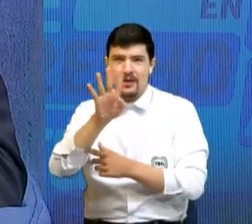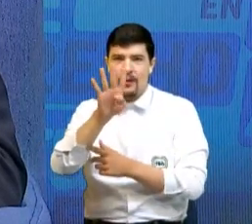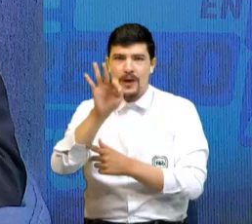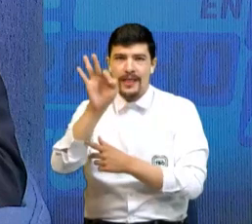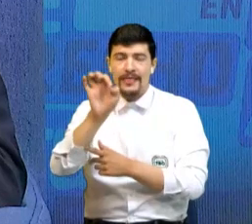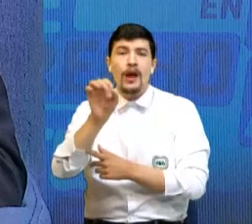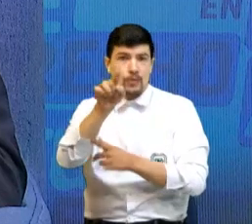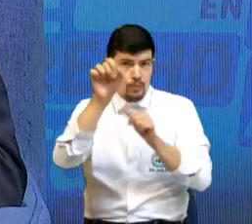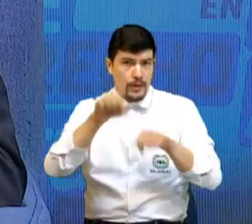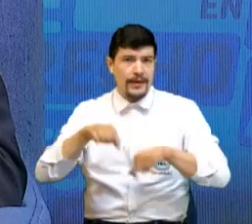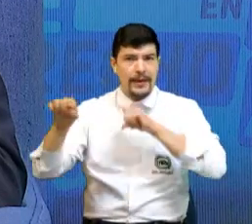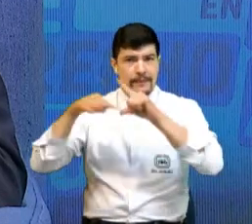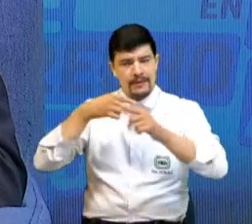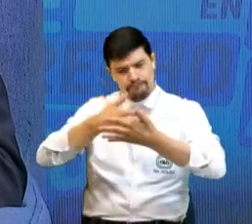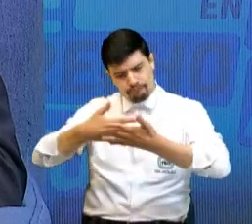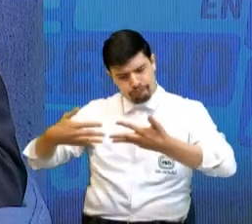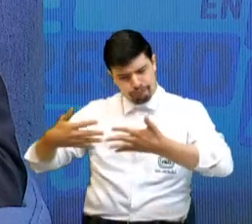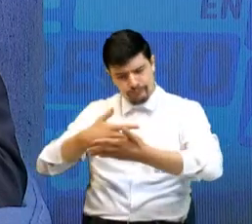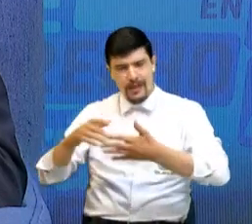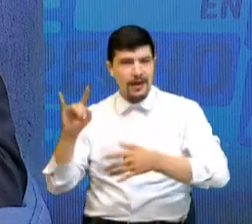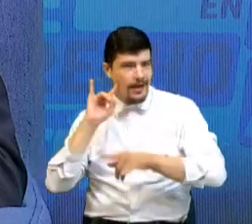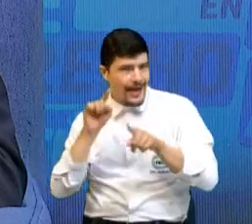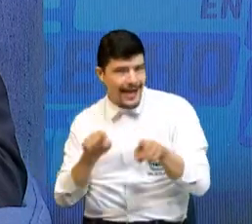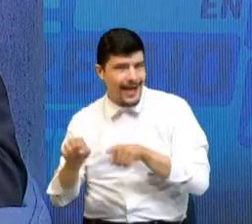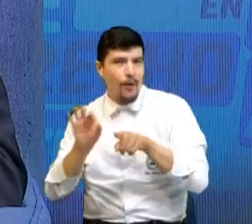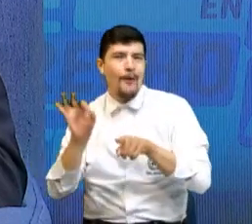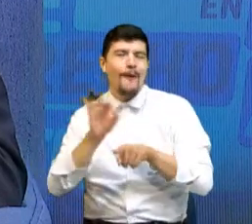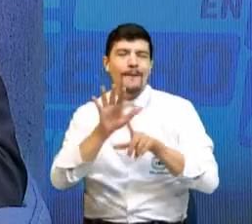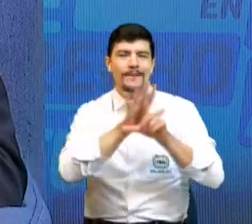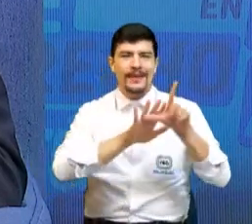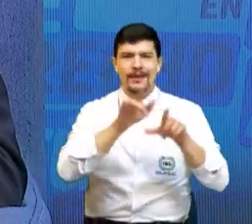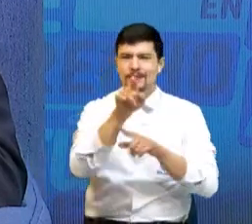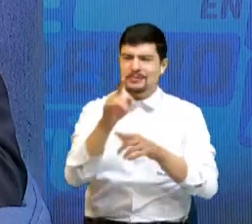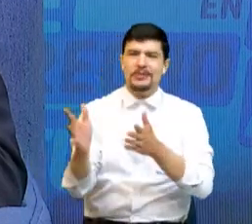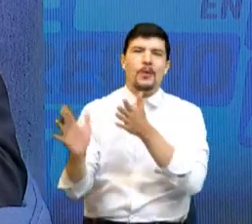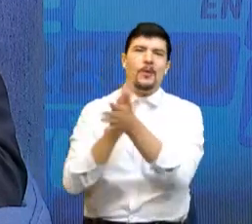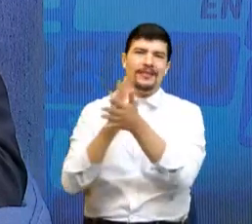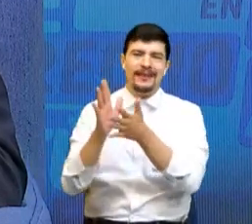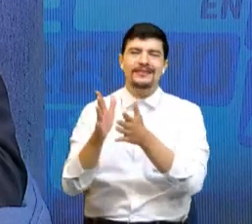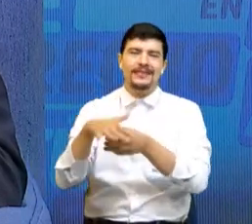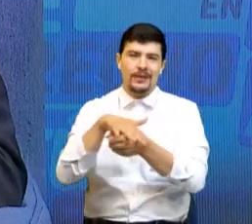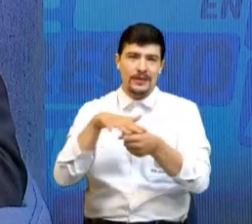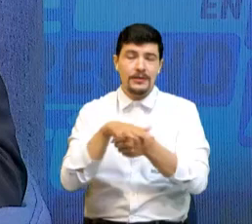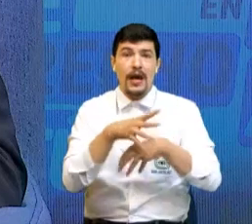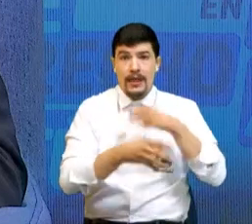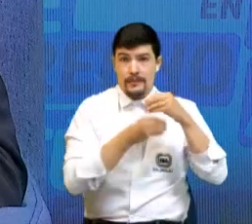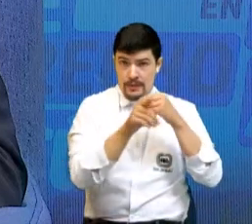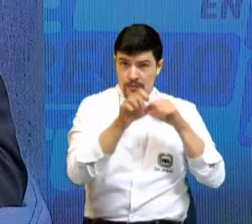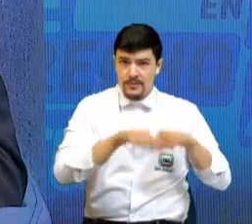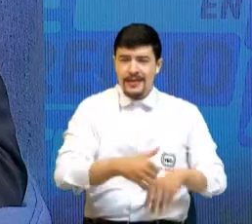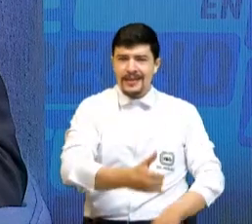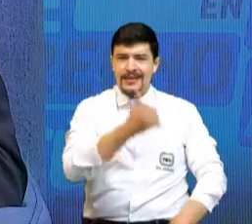310-245-8548. Nos pueden enviar mensajes de texto, de audio o en video con su situación. También se pueden comunicar al